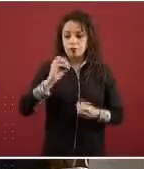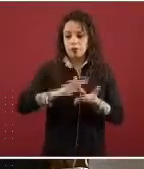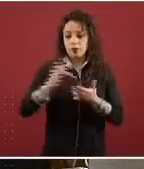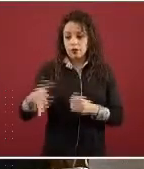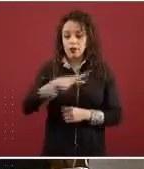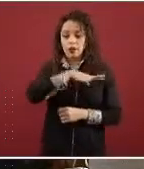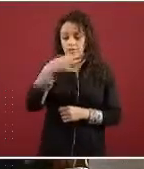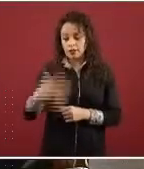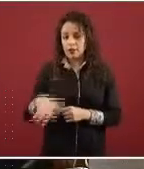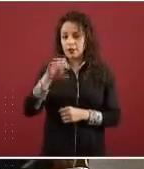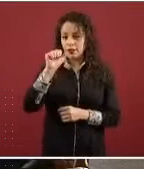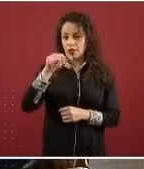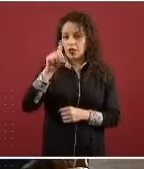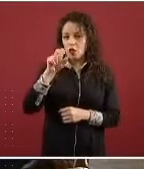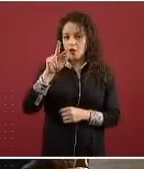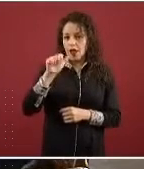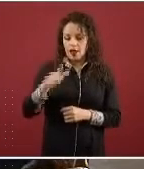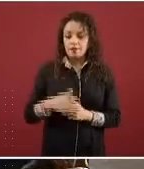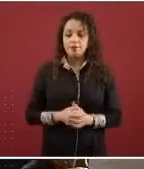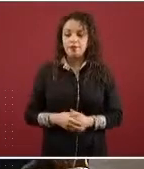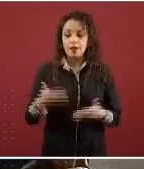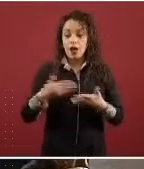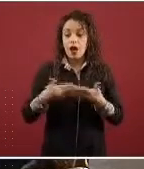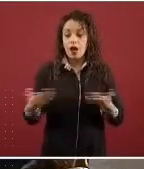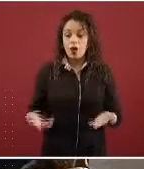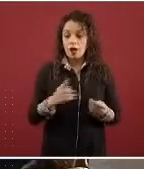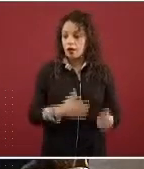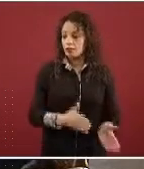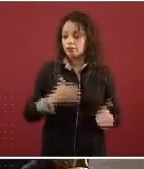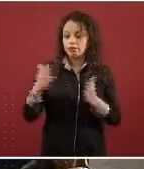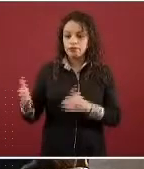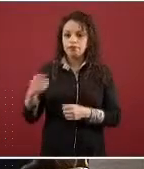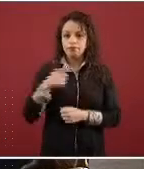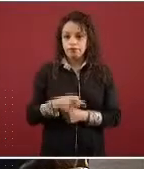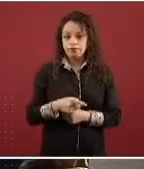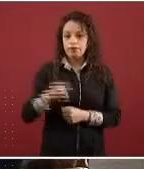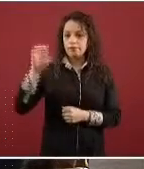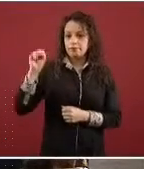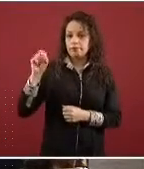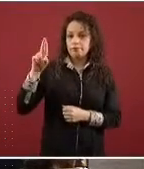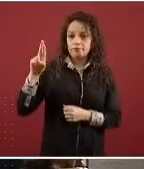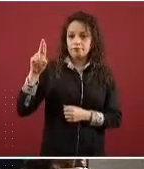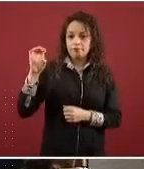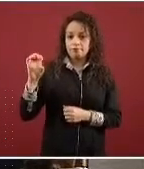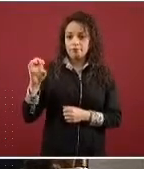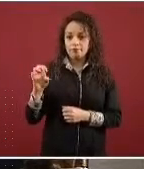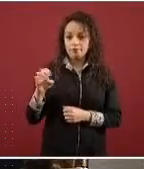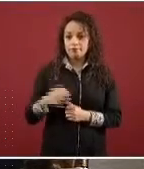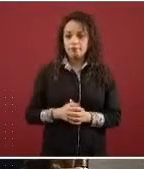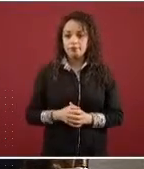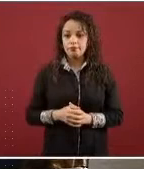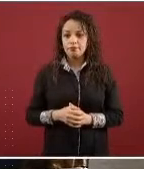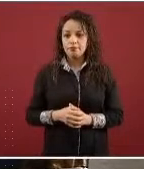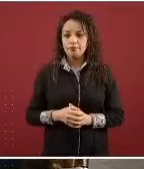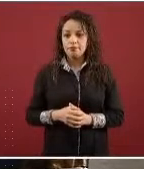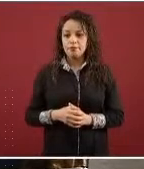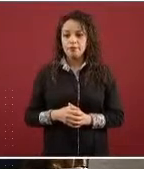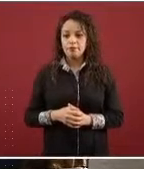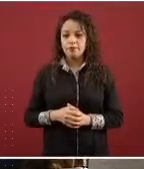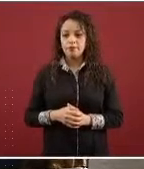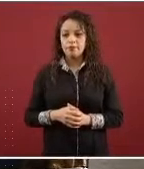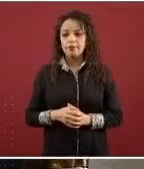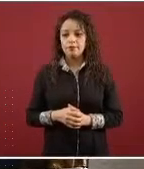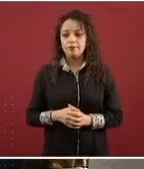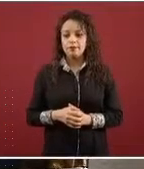Sandoval. A continuación, el canciller Marcelo Luis Ebrard Casaubon, secretario de